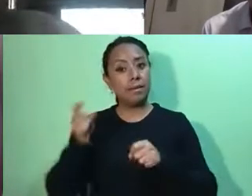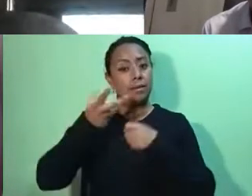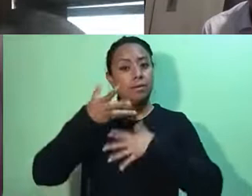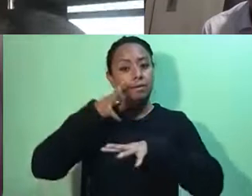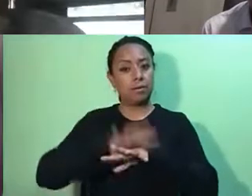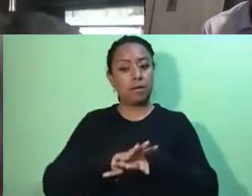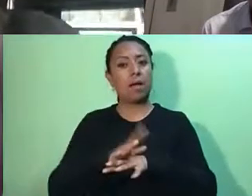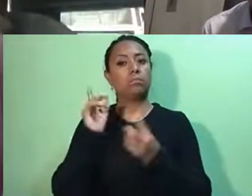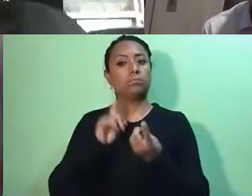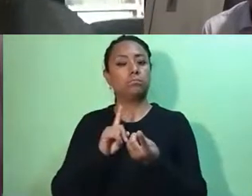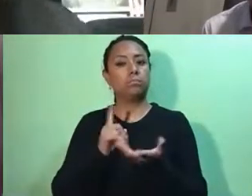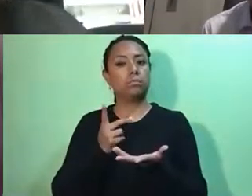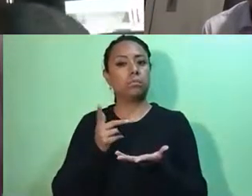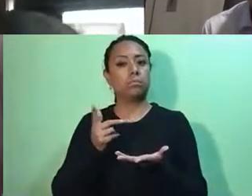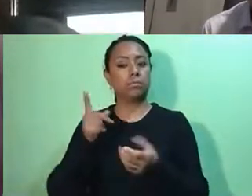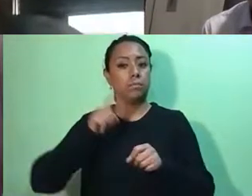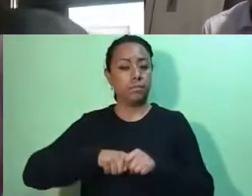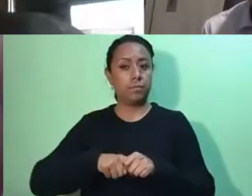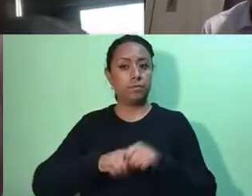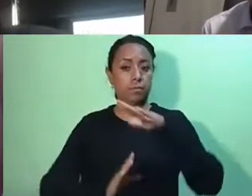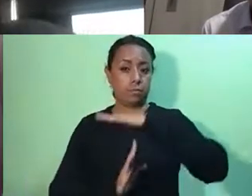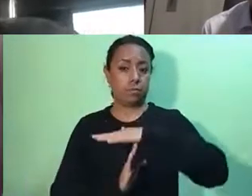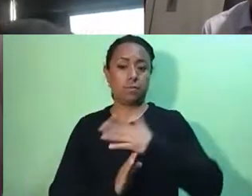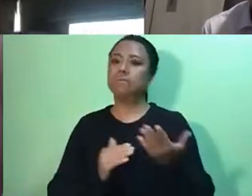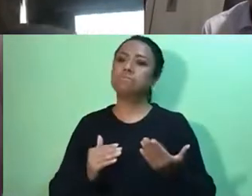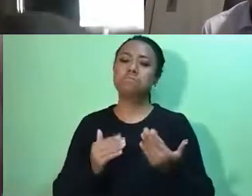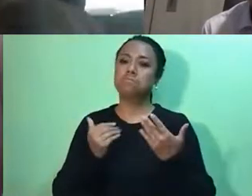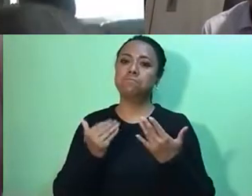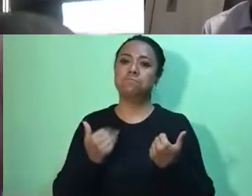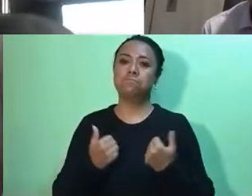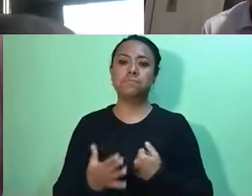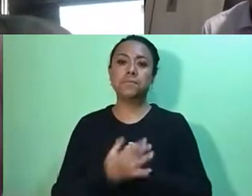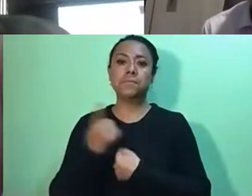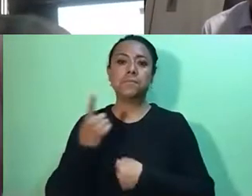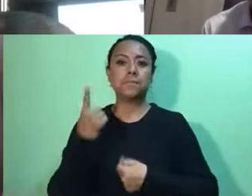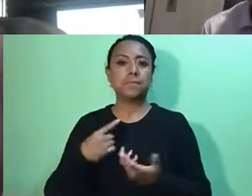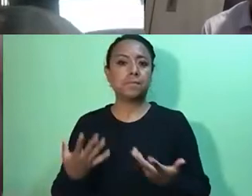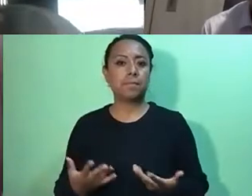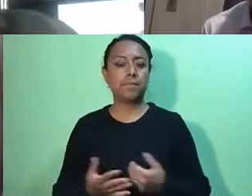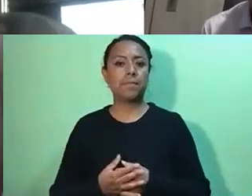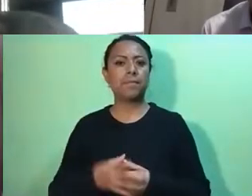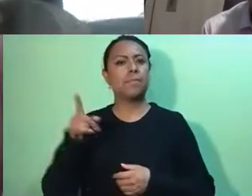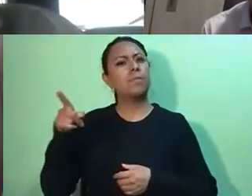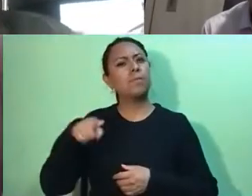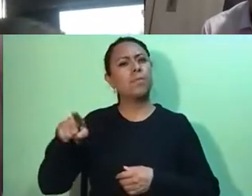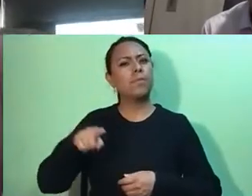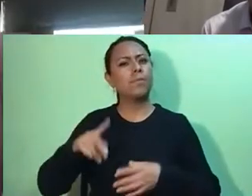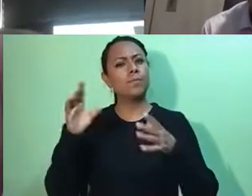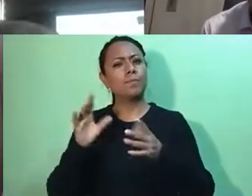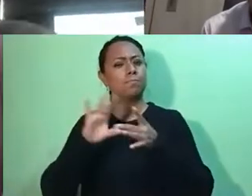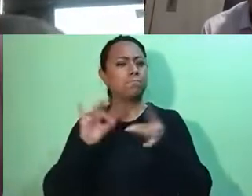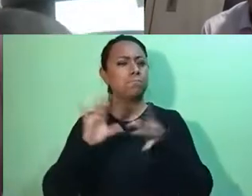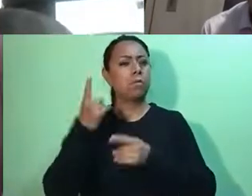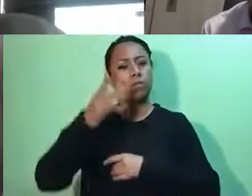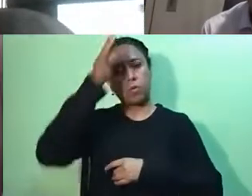de la mesa, ¿no? Porque no sé, ahí hablaban de algún acuerdo que había existido para que